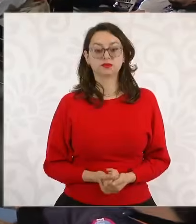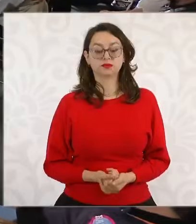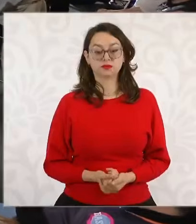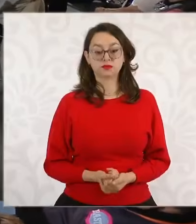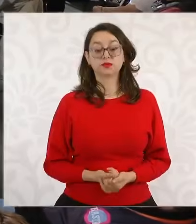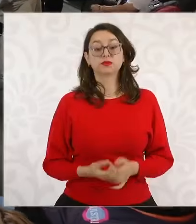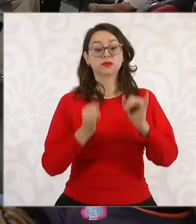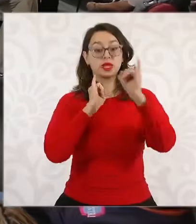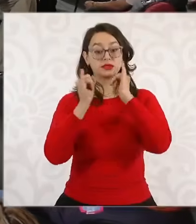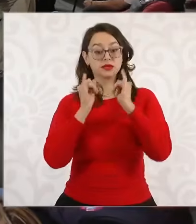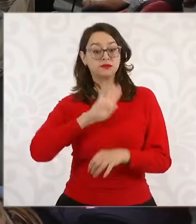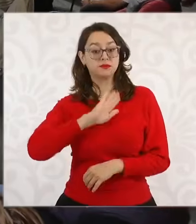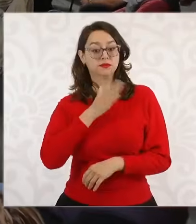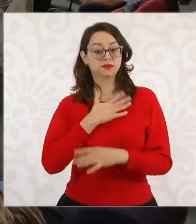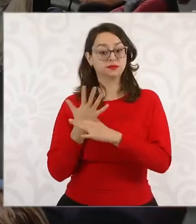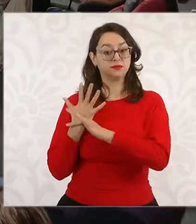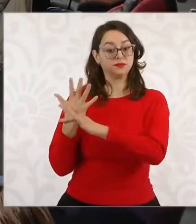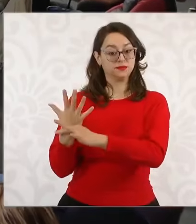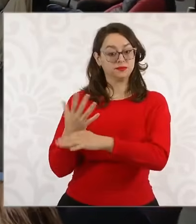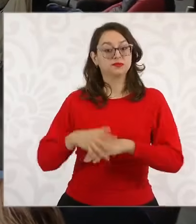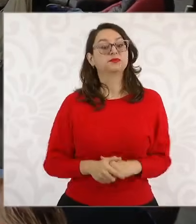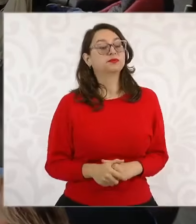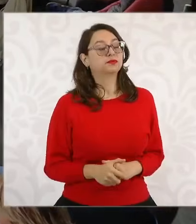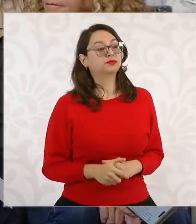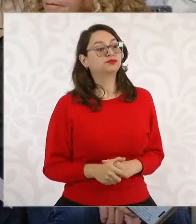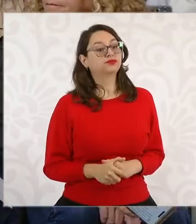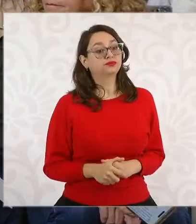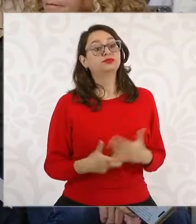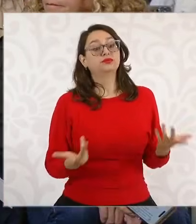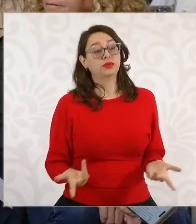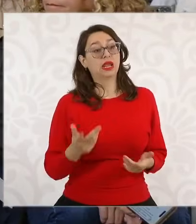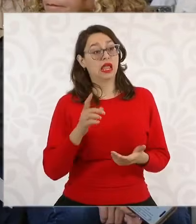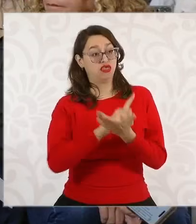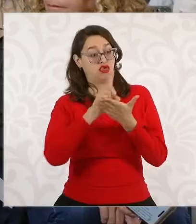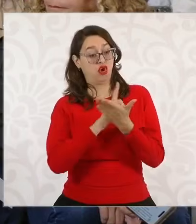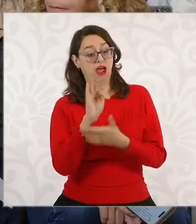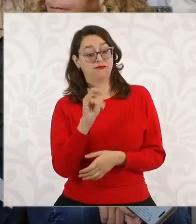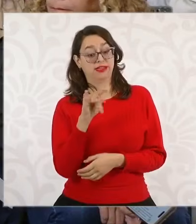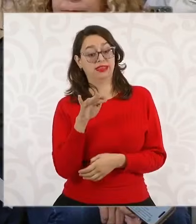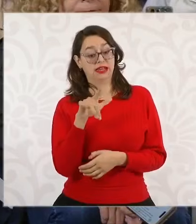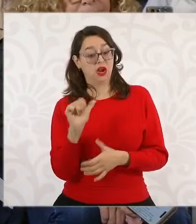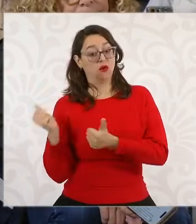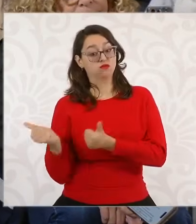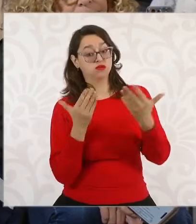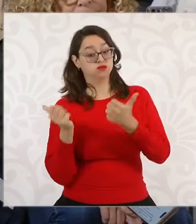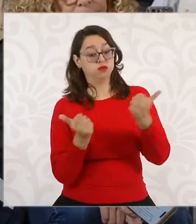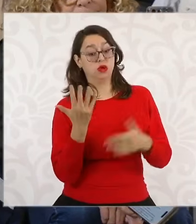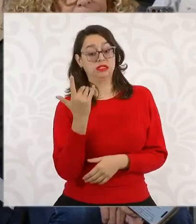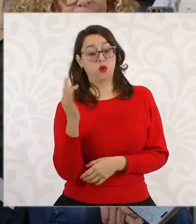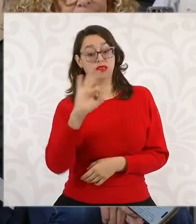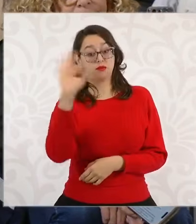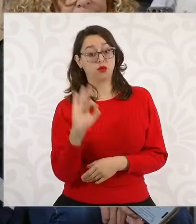Bueno, hablan de que hay una reducción del 50% de la cantidad de fentanilo que llega de Estados Unidos por parte de